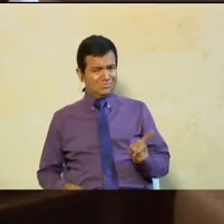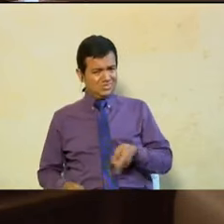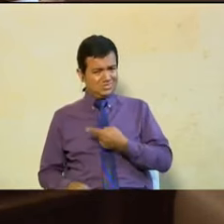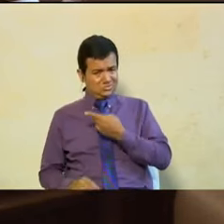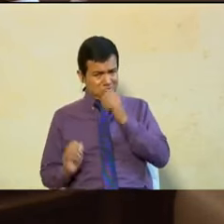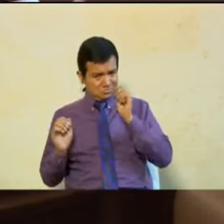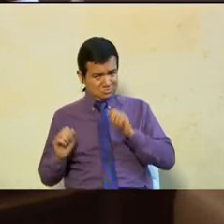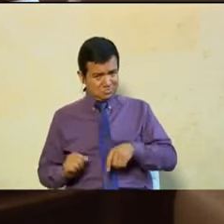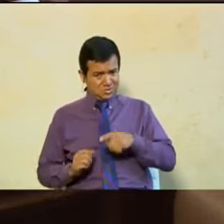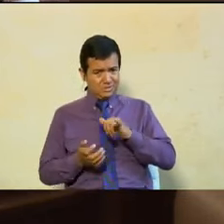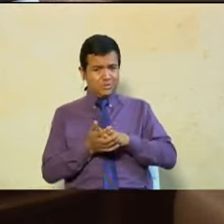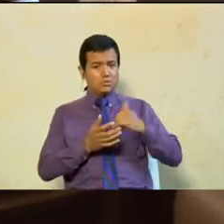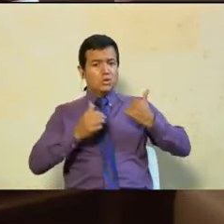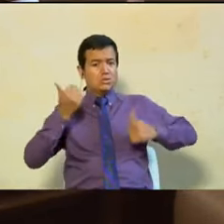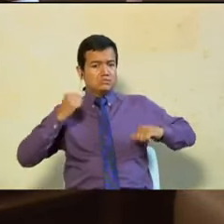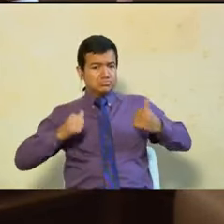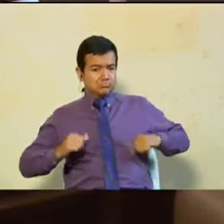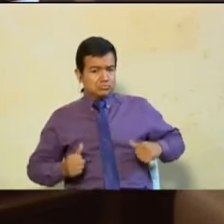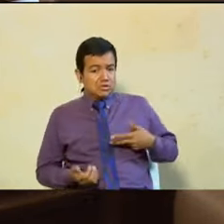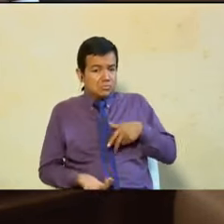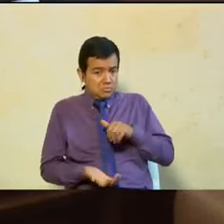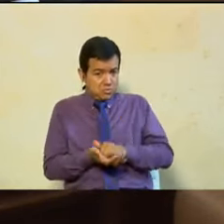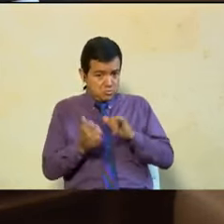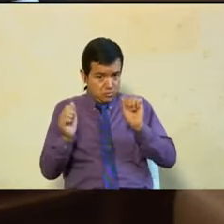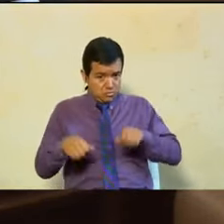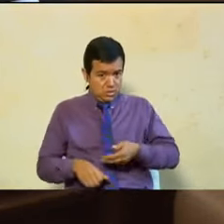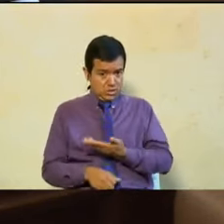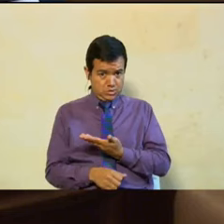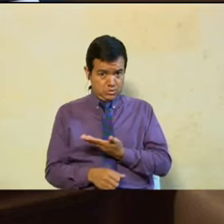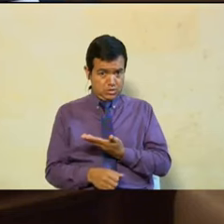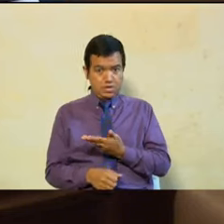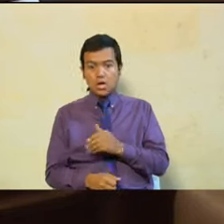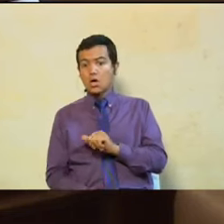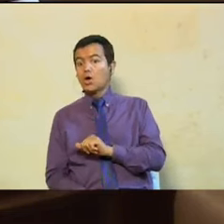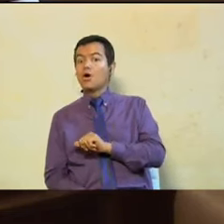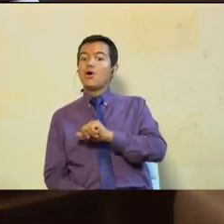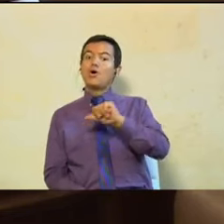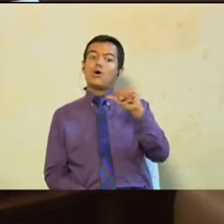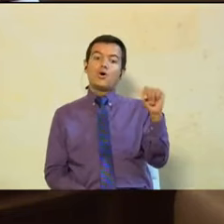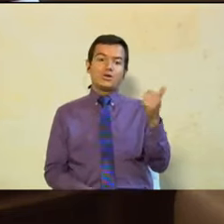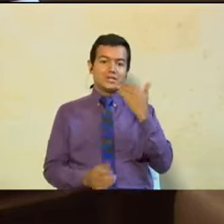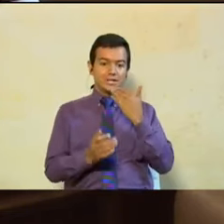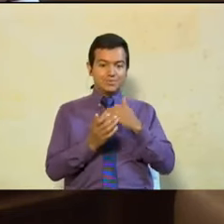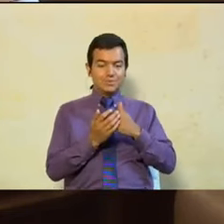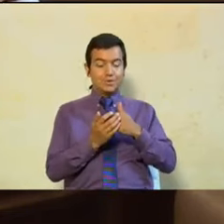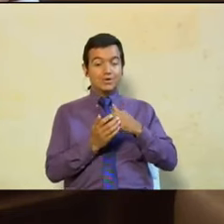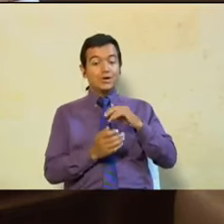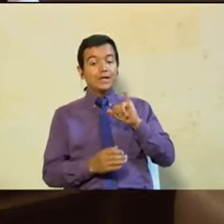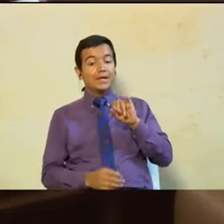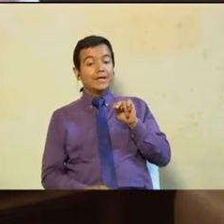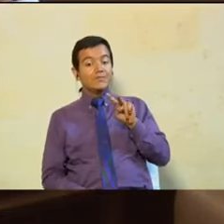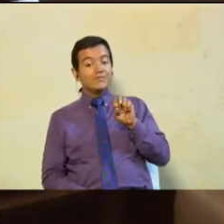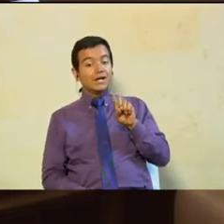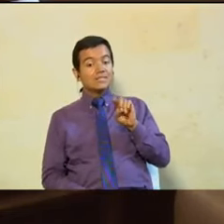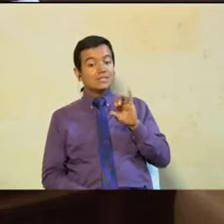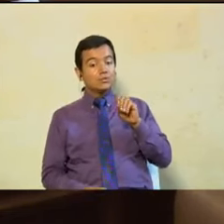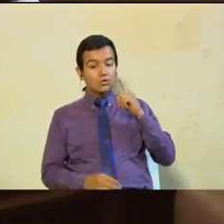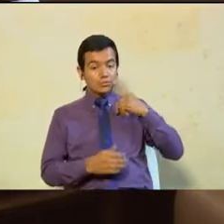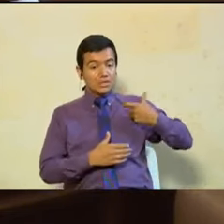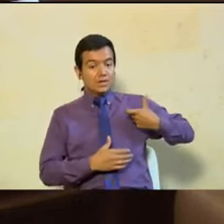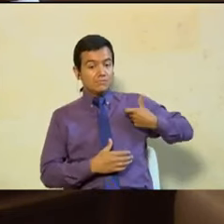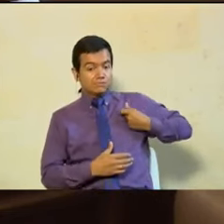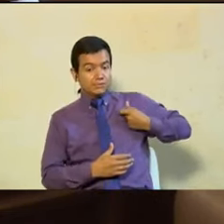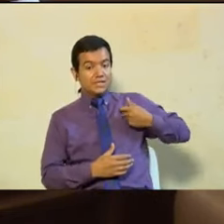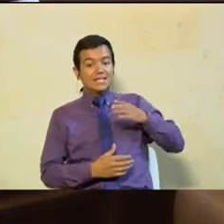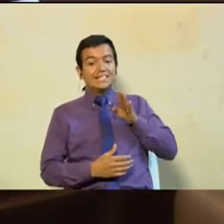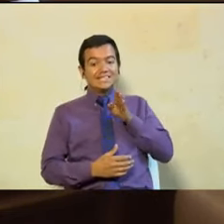procedimientos no invasivos de eso se trata ahora diferente cuando se trata de un procedimiento invasivo debe hacerlo